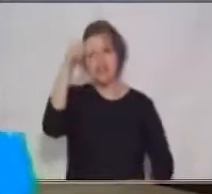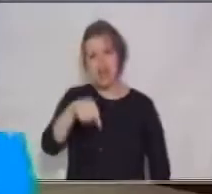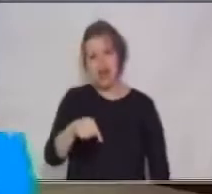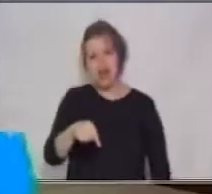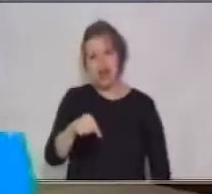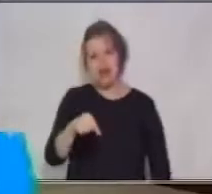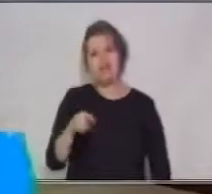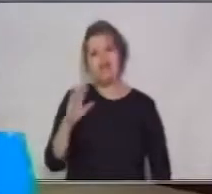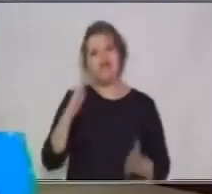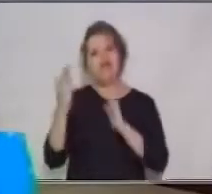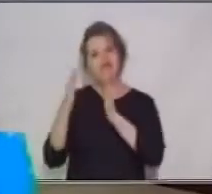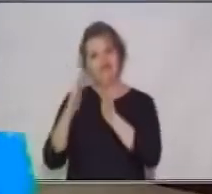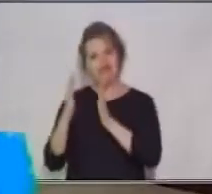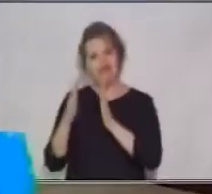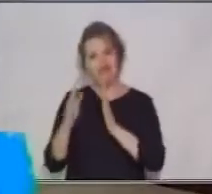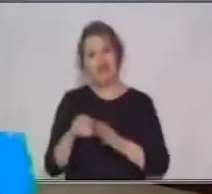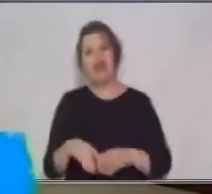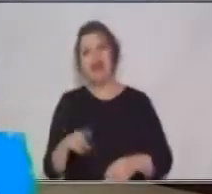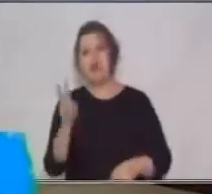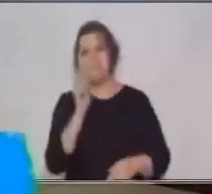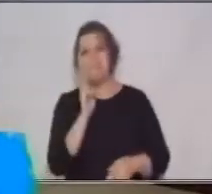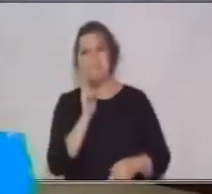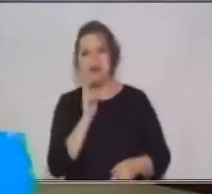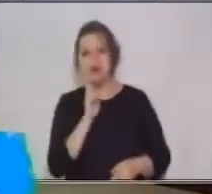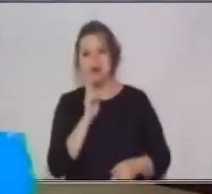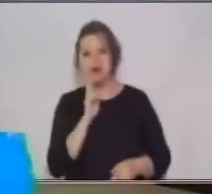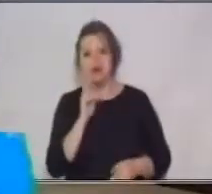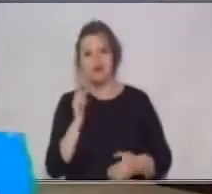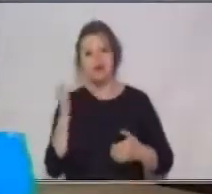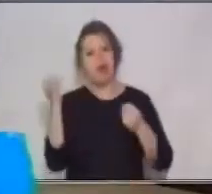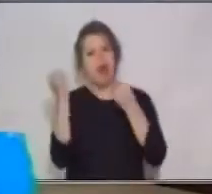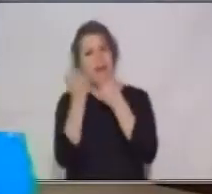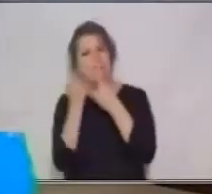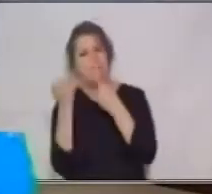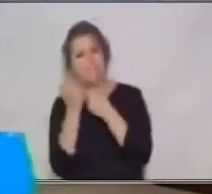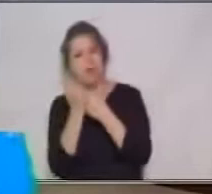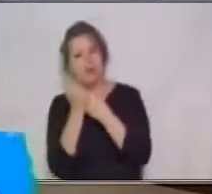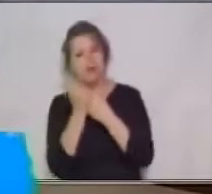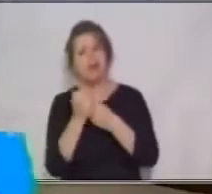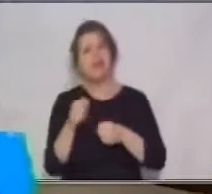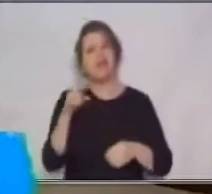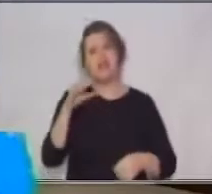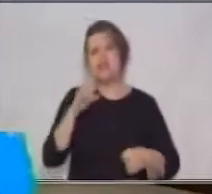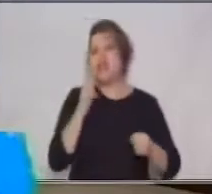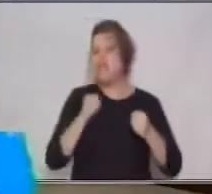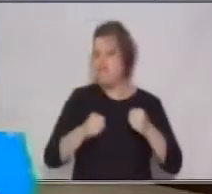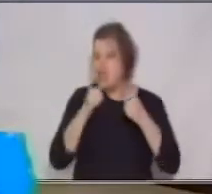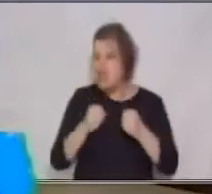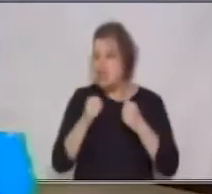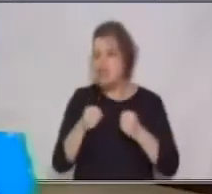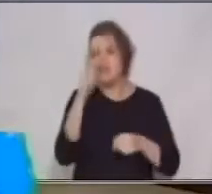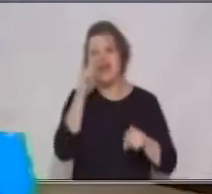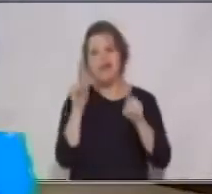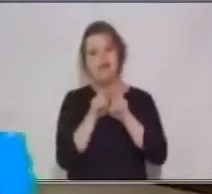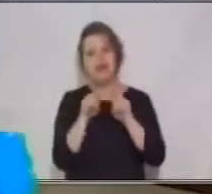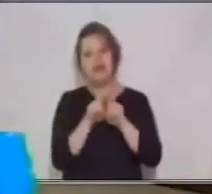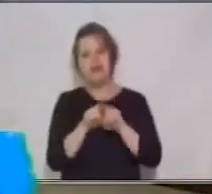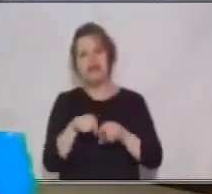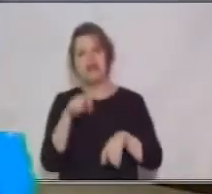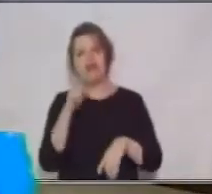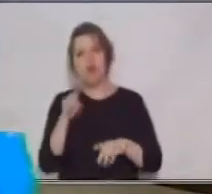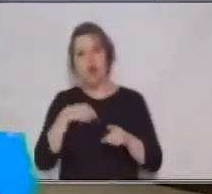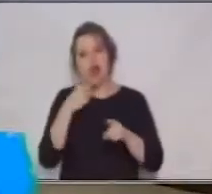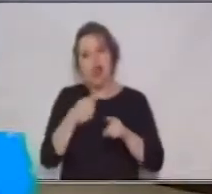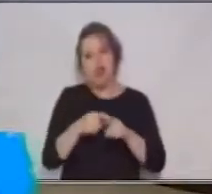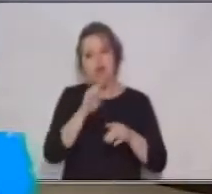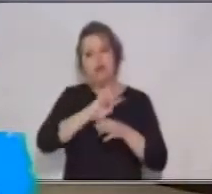con nuestros verbos auxiliares. Casi siempre con estos verbos auxiliares tenemos mucha dificultad al momento de que nosotros los vamos a